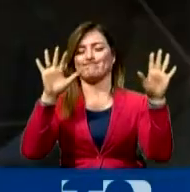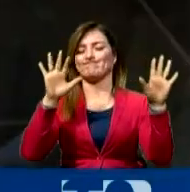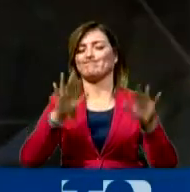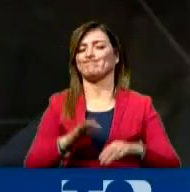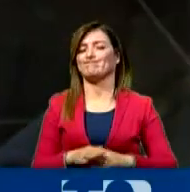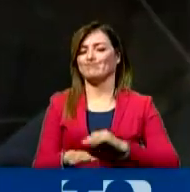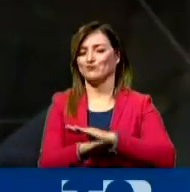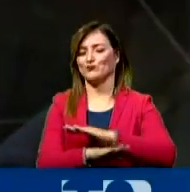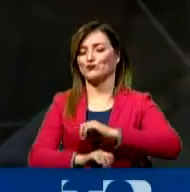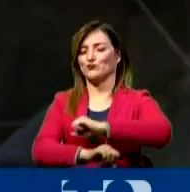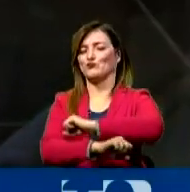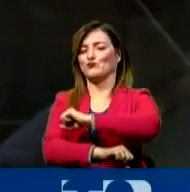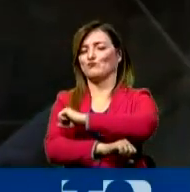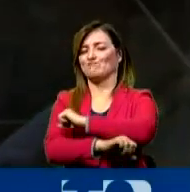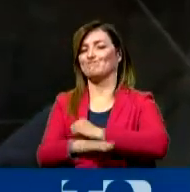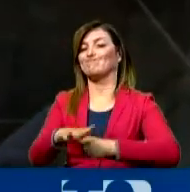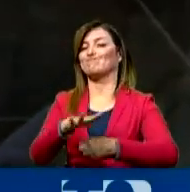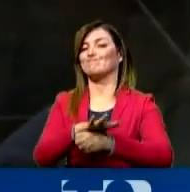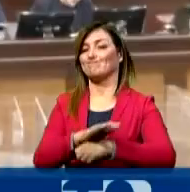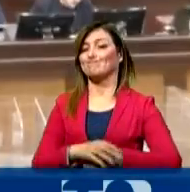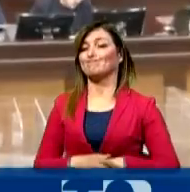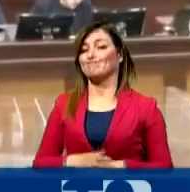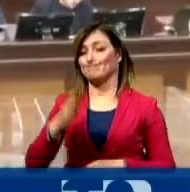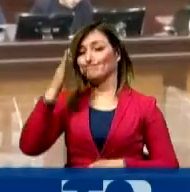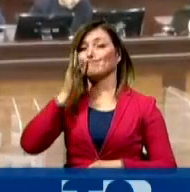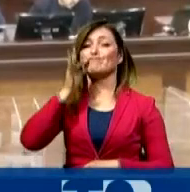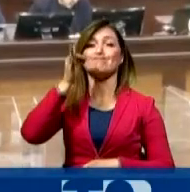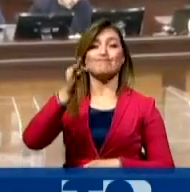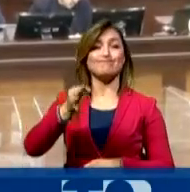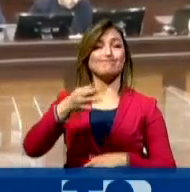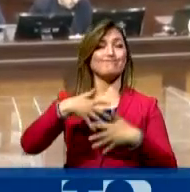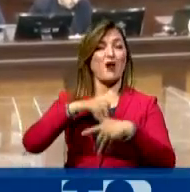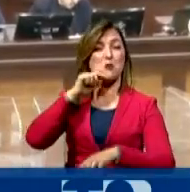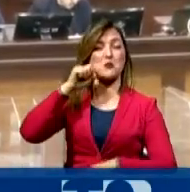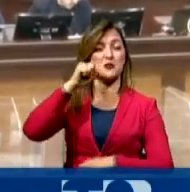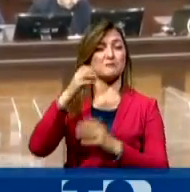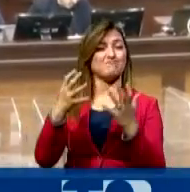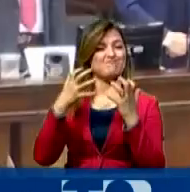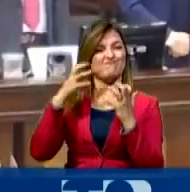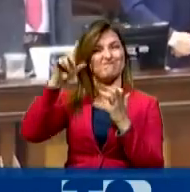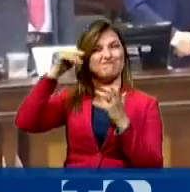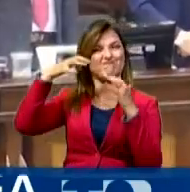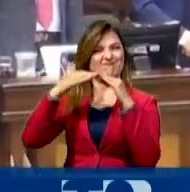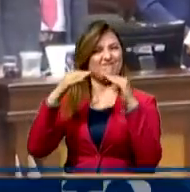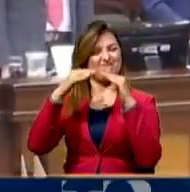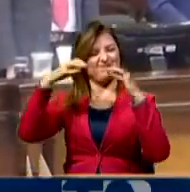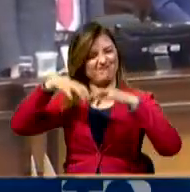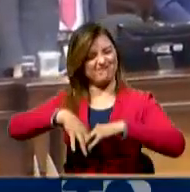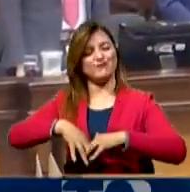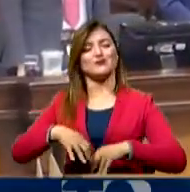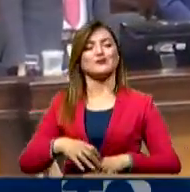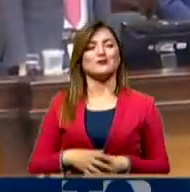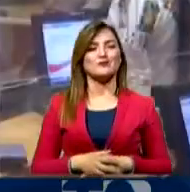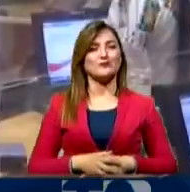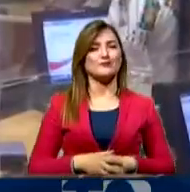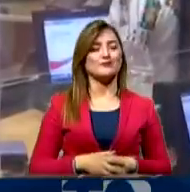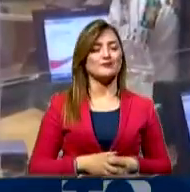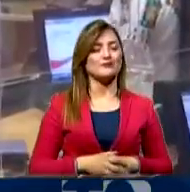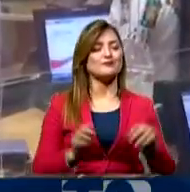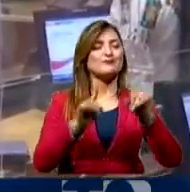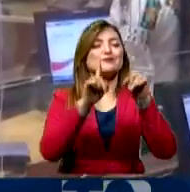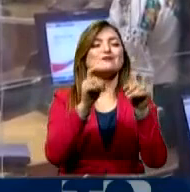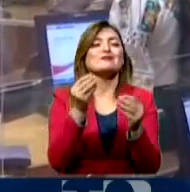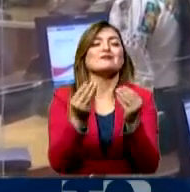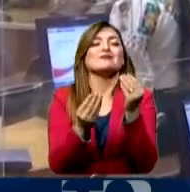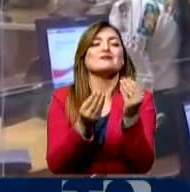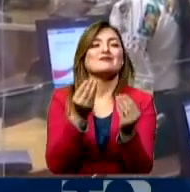para proyectar esos escenarios y poder afirmar con absoluta categoría. Pero ahí la pregunta es cómo van a actuar más bien sobre esos escenarios,